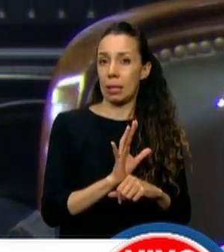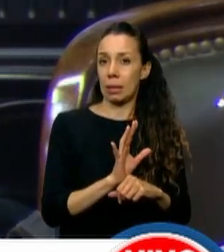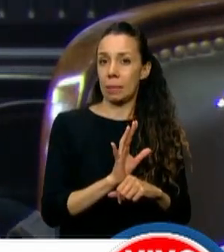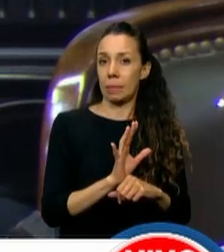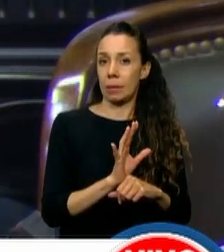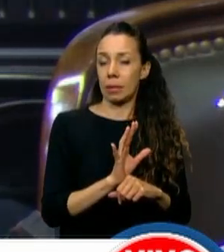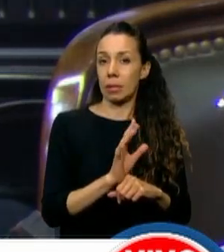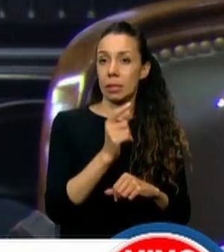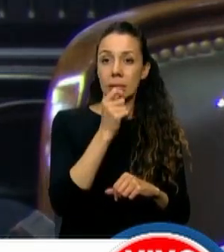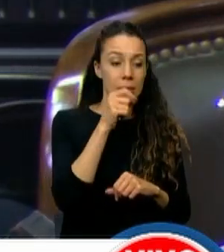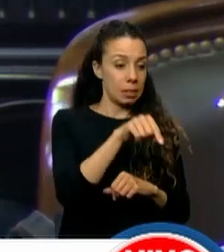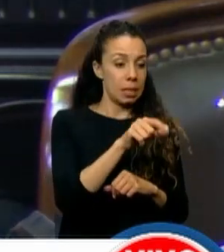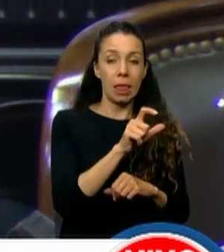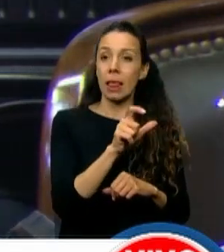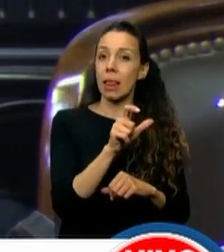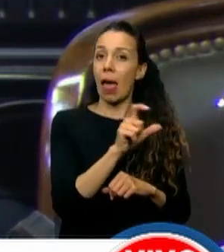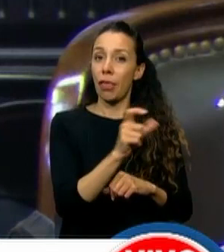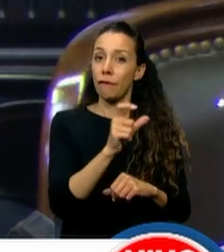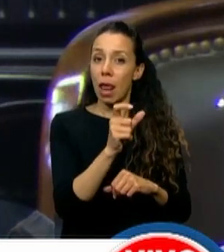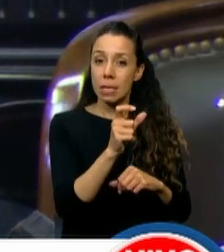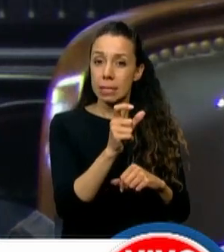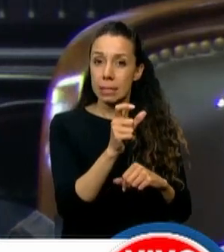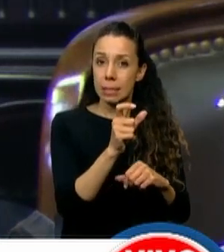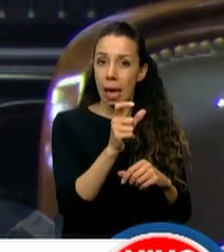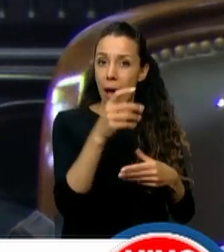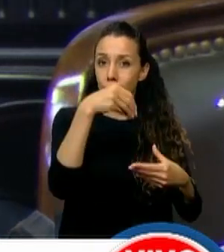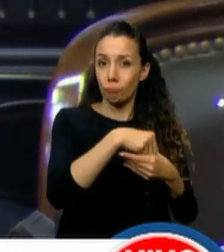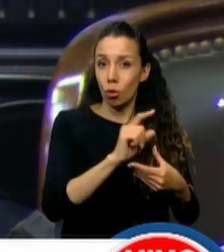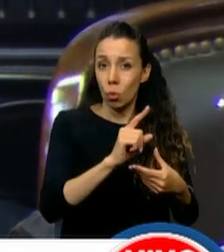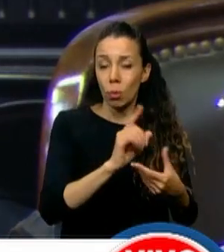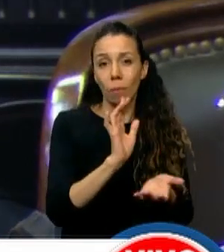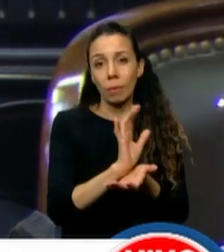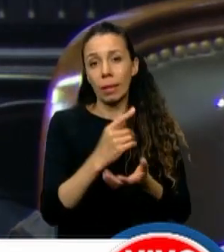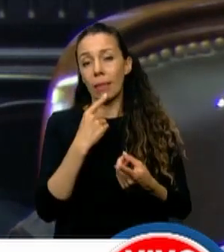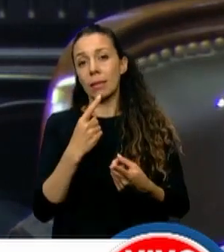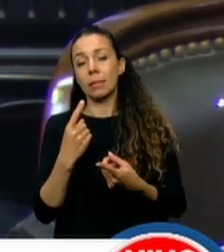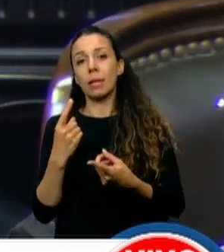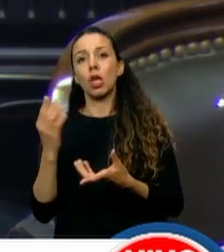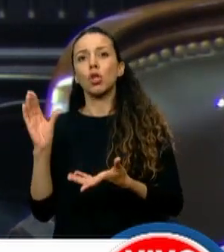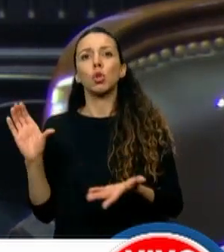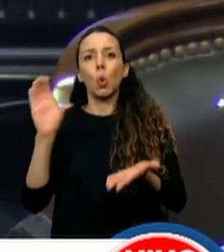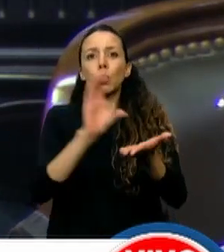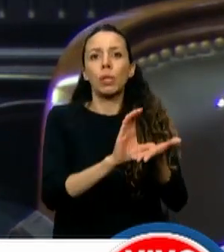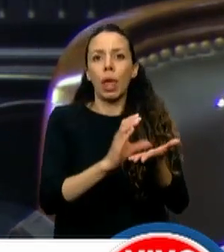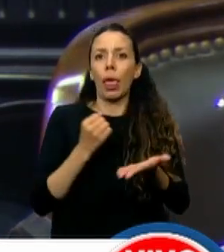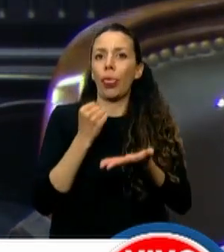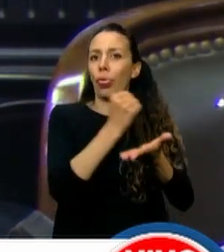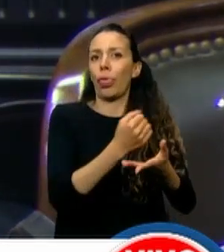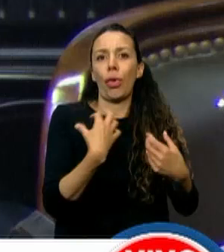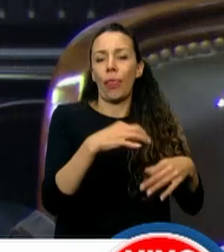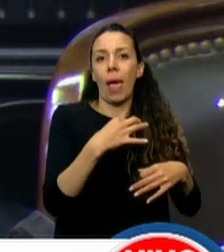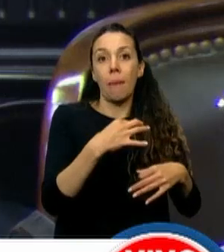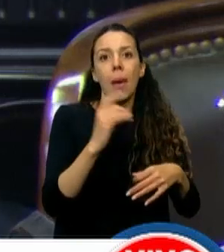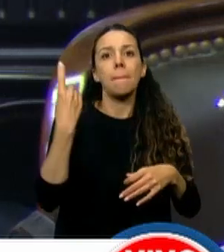Si no se cubre esta diferencia, se deben subir los subsidios, algo que el gobierno le juró al